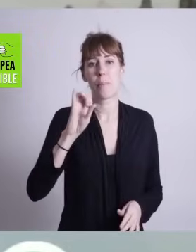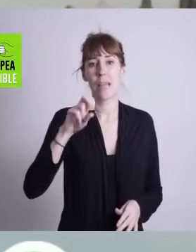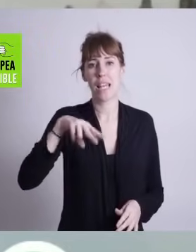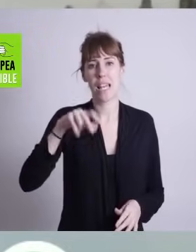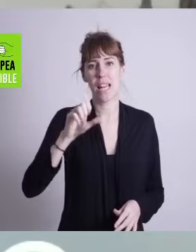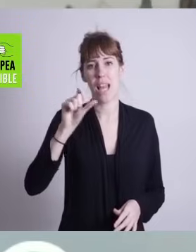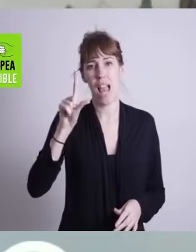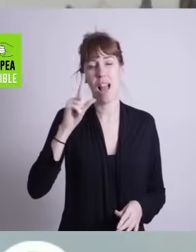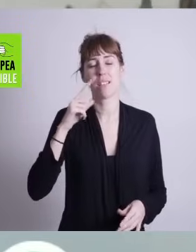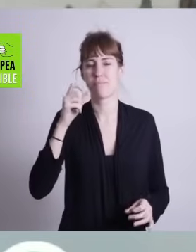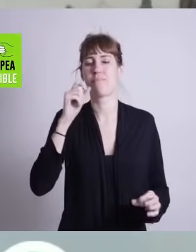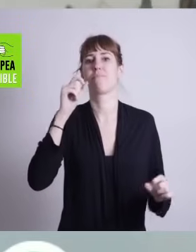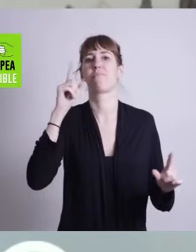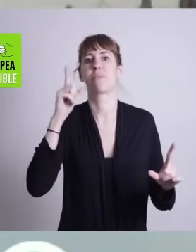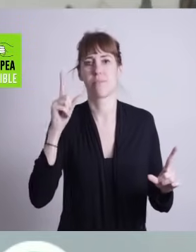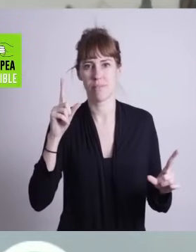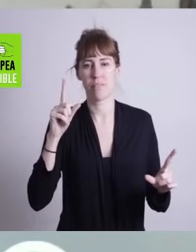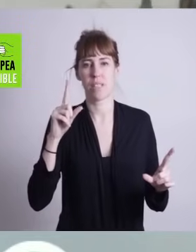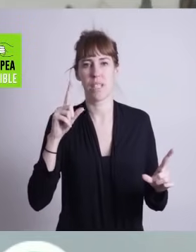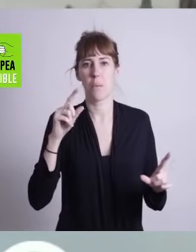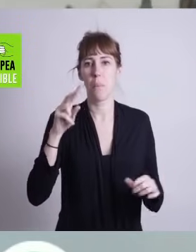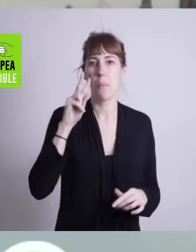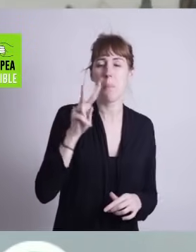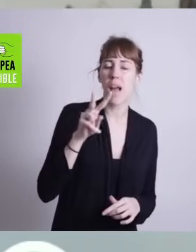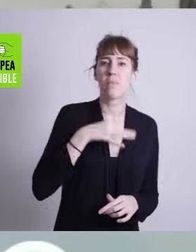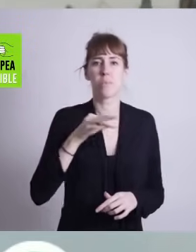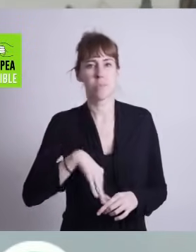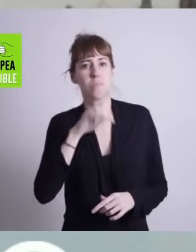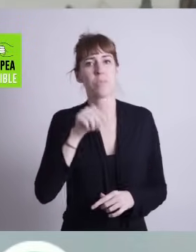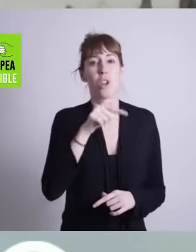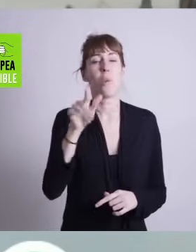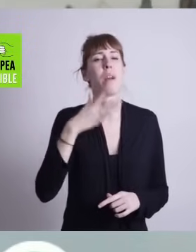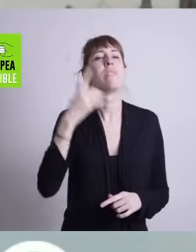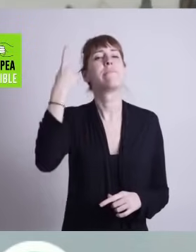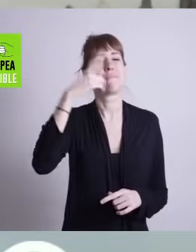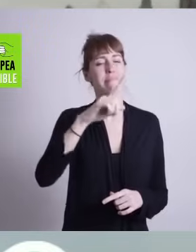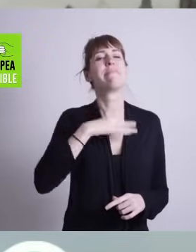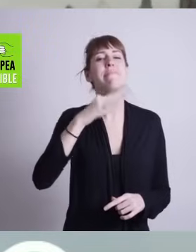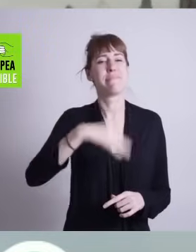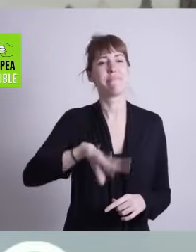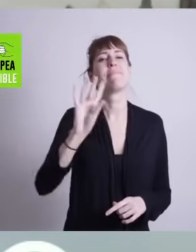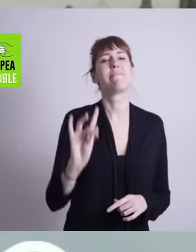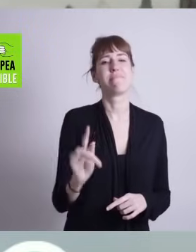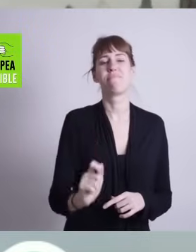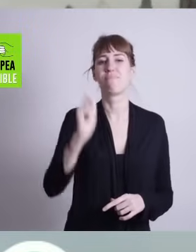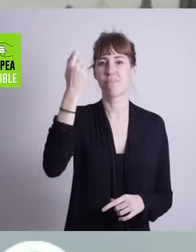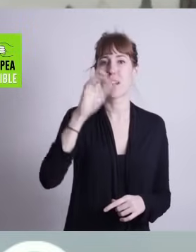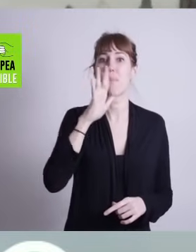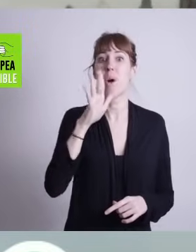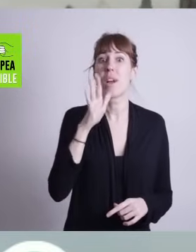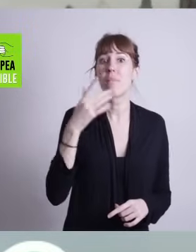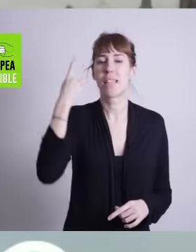verdaderamente. Podré ver o no, pero sí podré saber, porque para saber no hace falta ver,